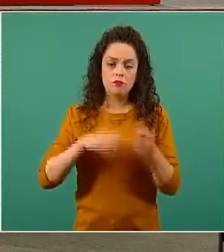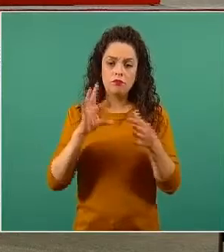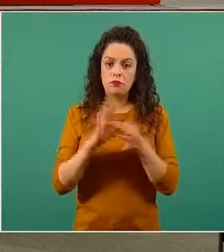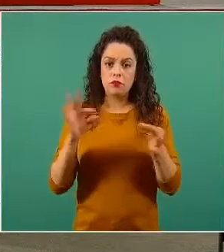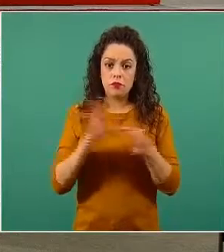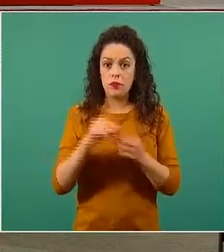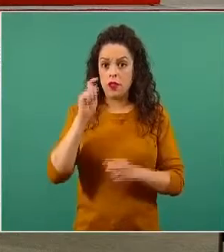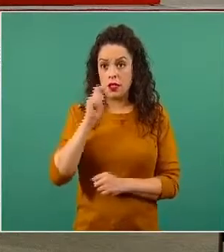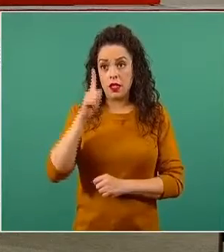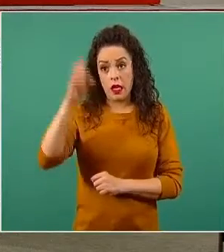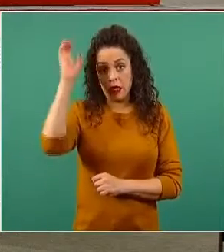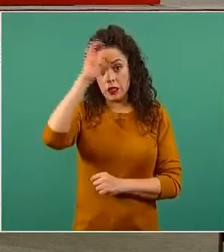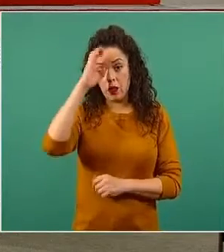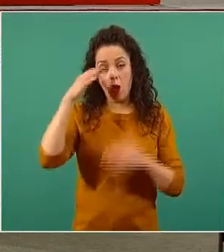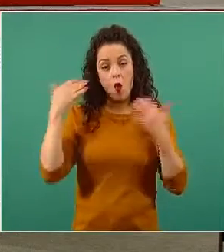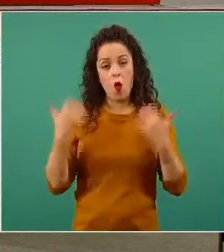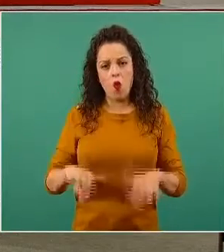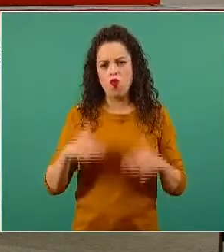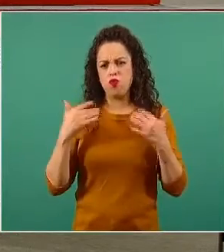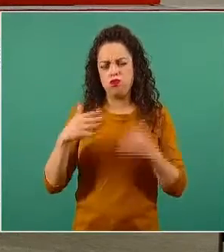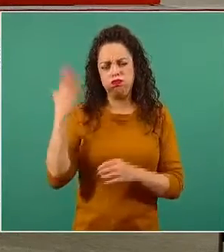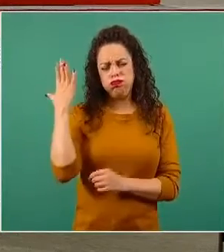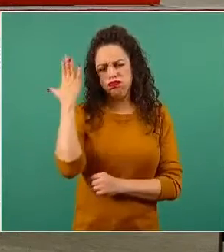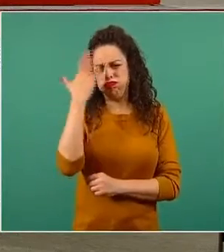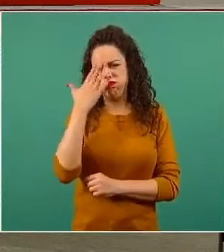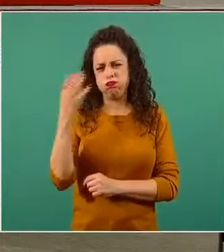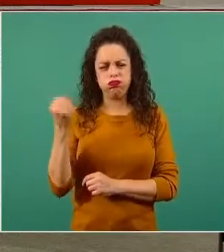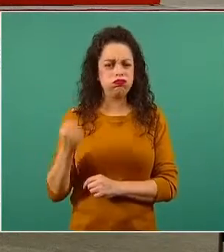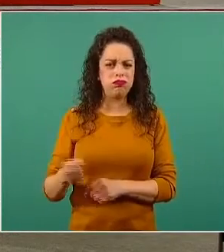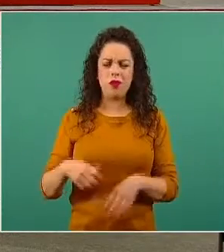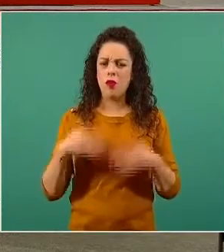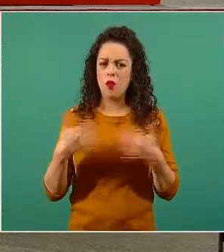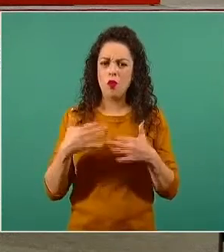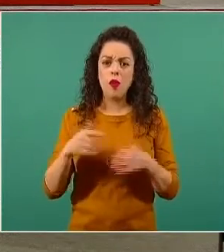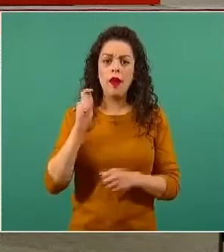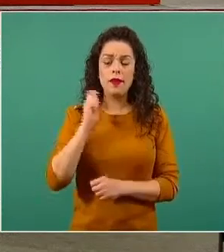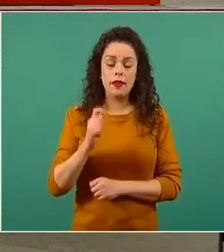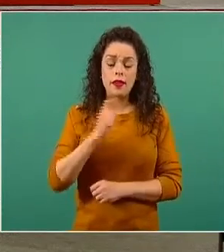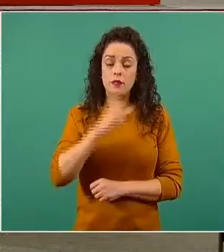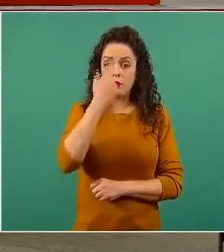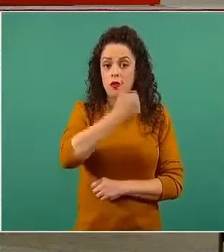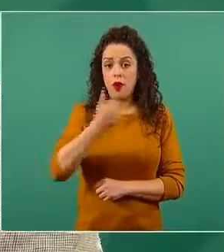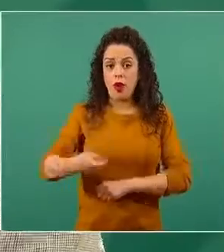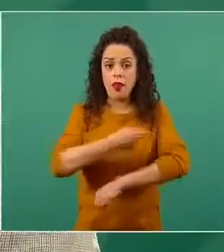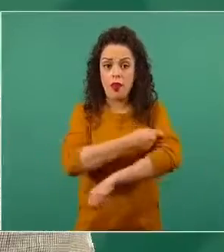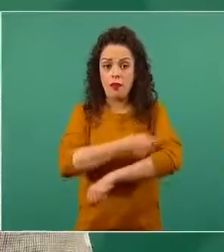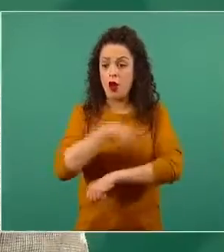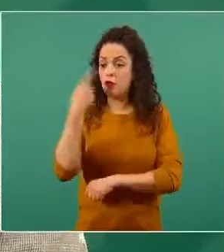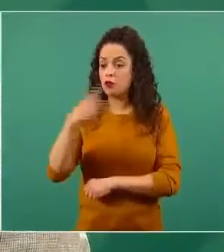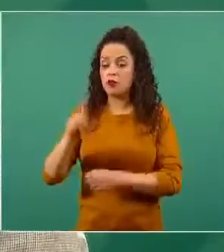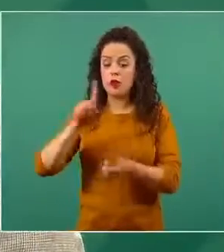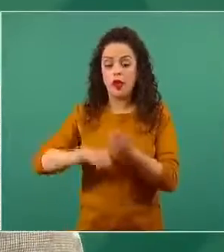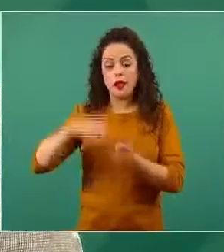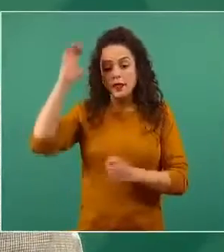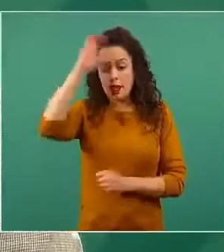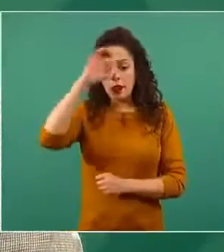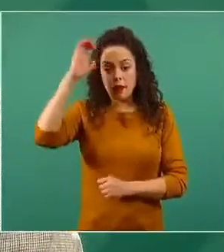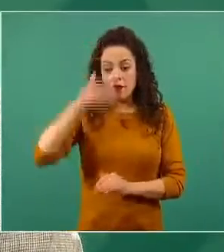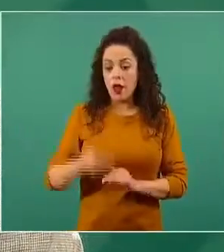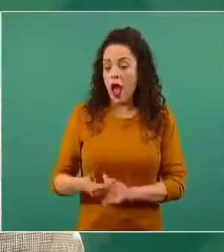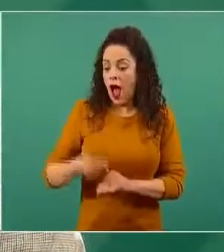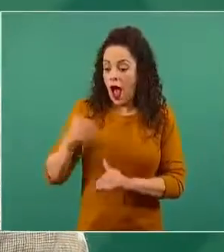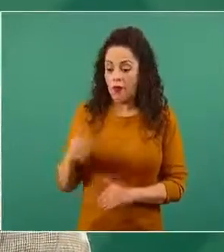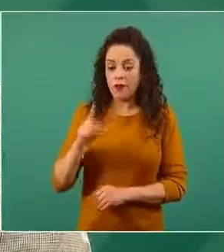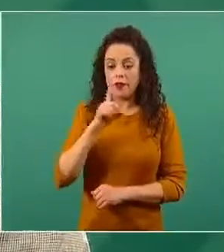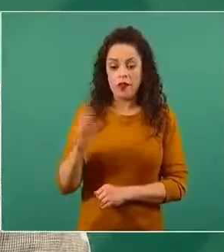altísima competencia para revisar desde los principios científicos de cada vacuna antes de que pasen al proceso de